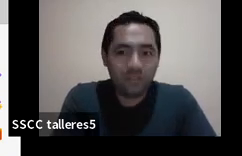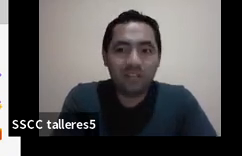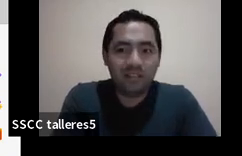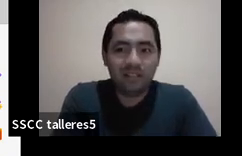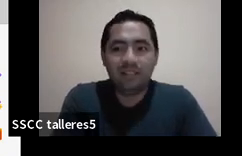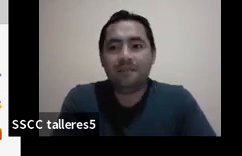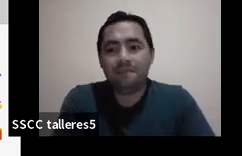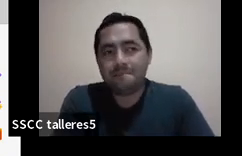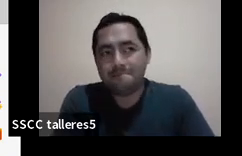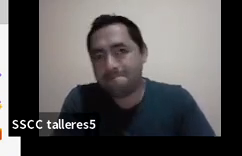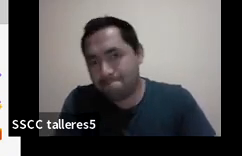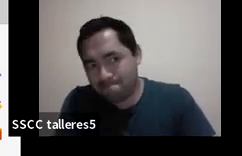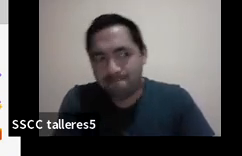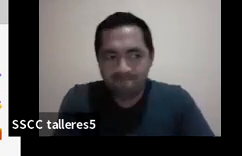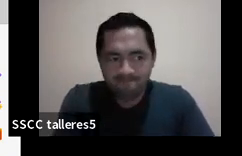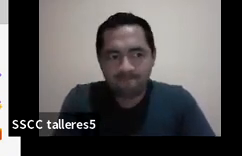un diccionario de inglés.